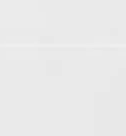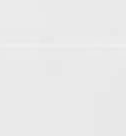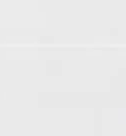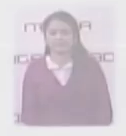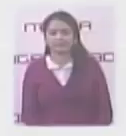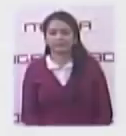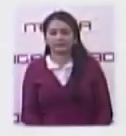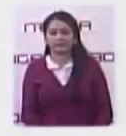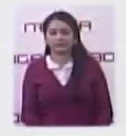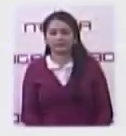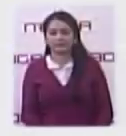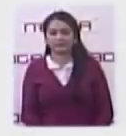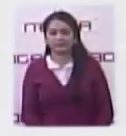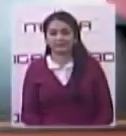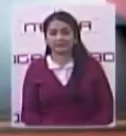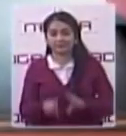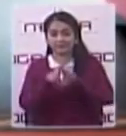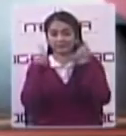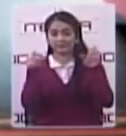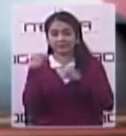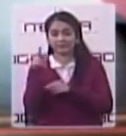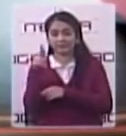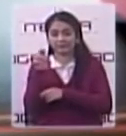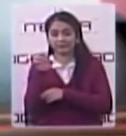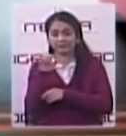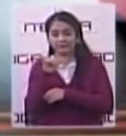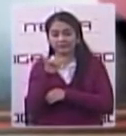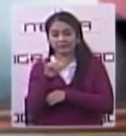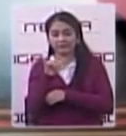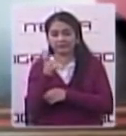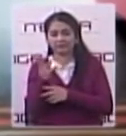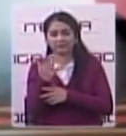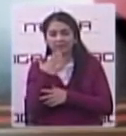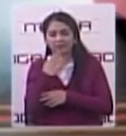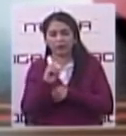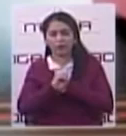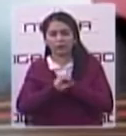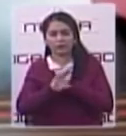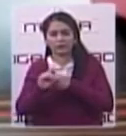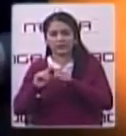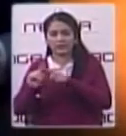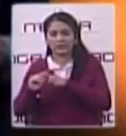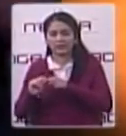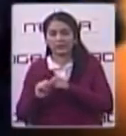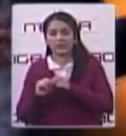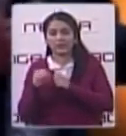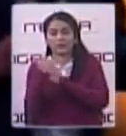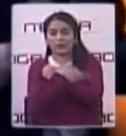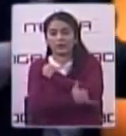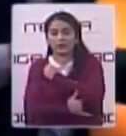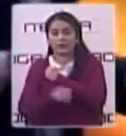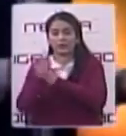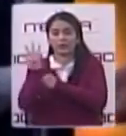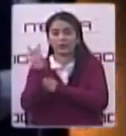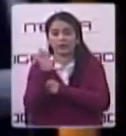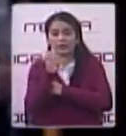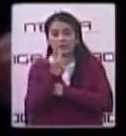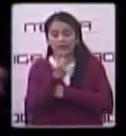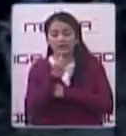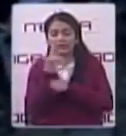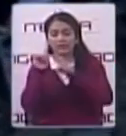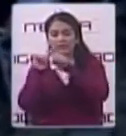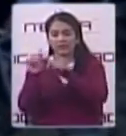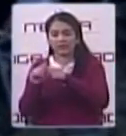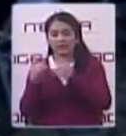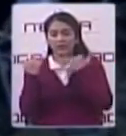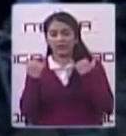Grey Group, líder a nivel mundial en marketing, publicidad y comunicaciones presente en 47 países, recientemente realizó la adquisición de la